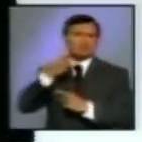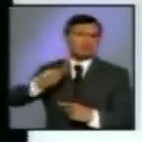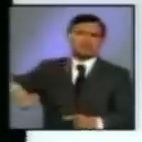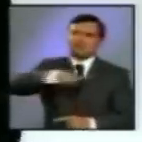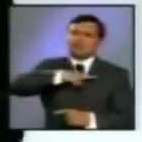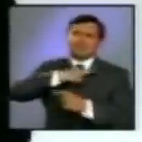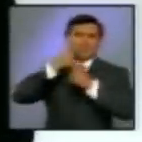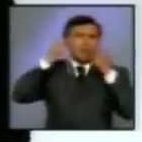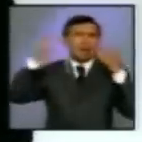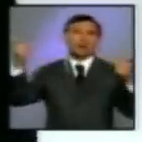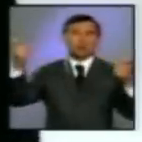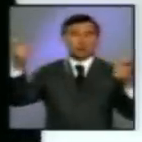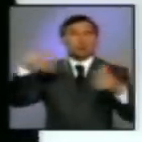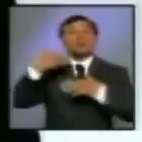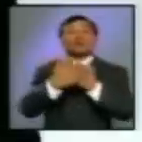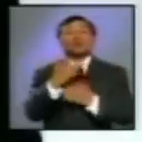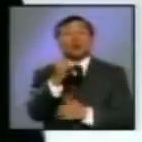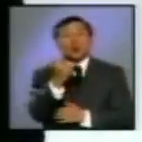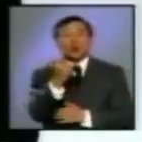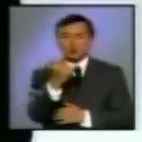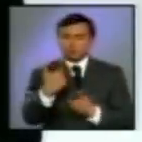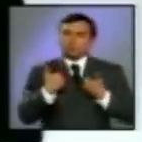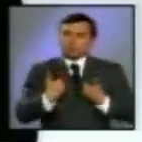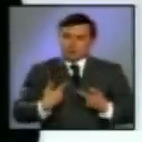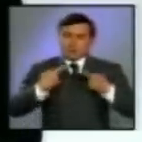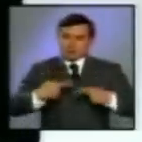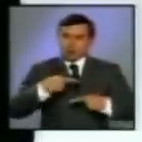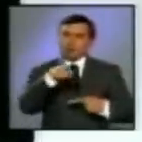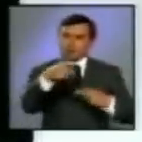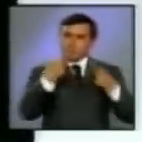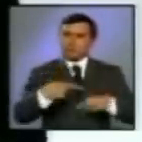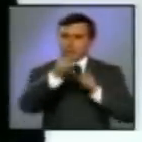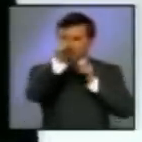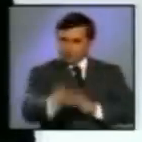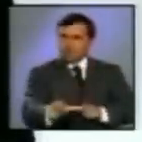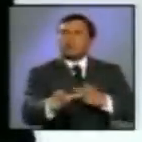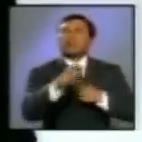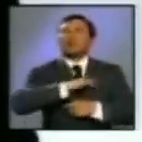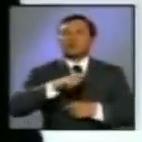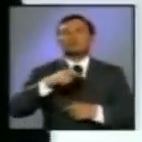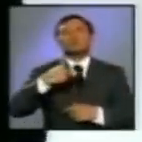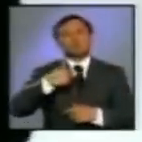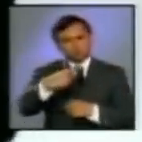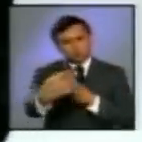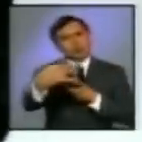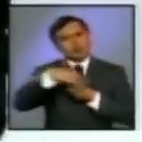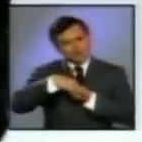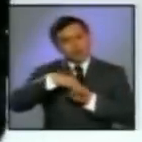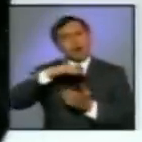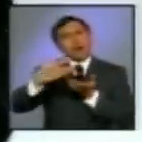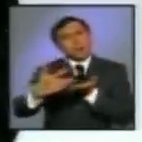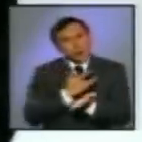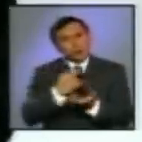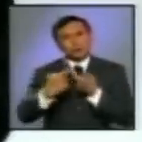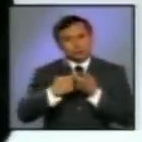julio, de ciudadano a ciudadano, te invito a votar por mí, por Gabriel Cuadri, por Nueva Alianza, para poder